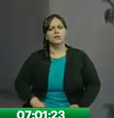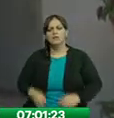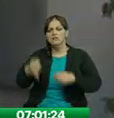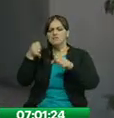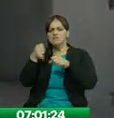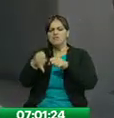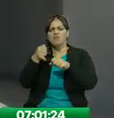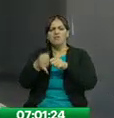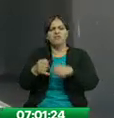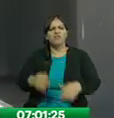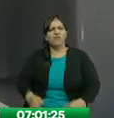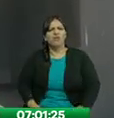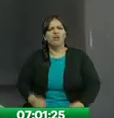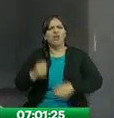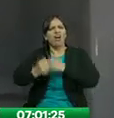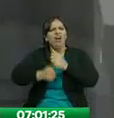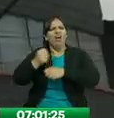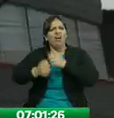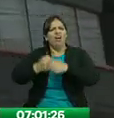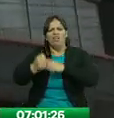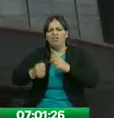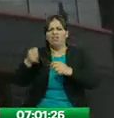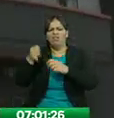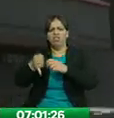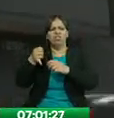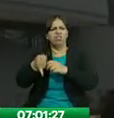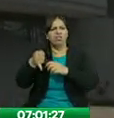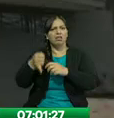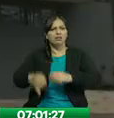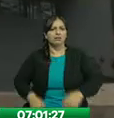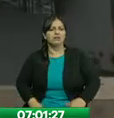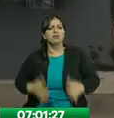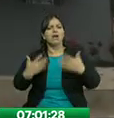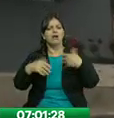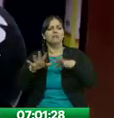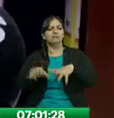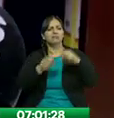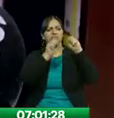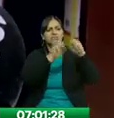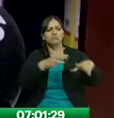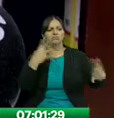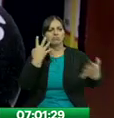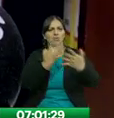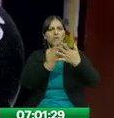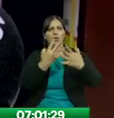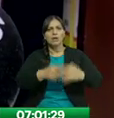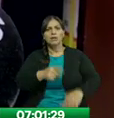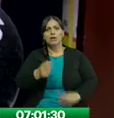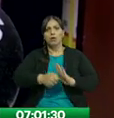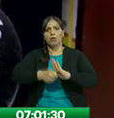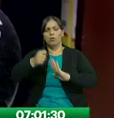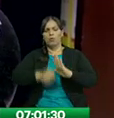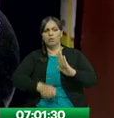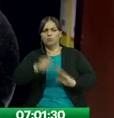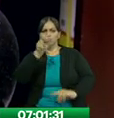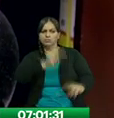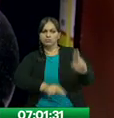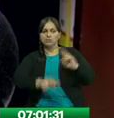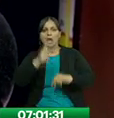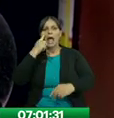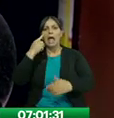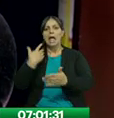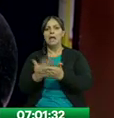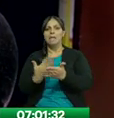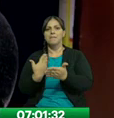La diligencia se realizó el miércoles en la unidad multicompetente del Cantón La Libertad. Entre los elementos de convicción que se presentaron,